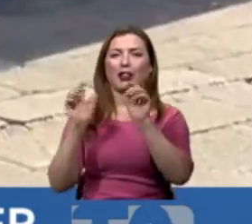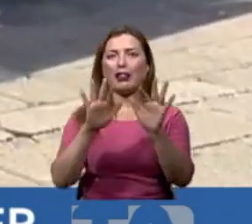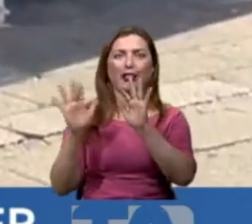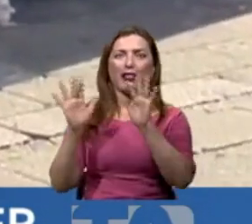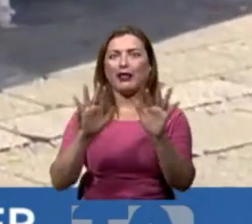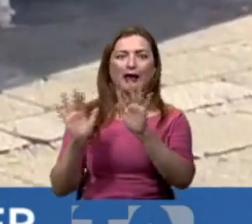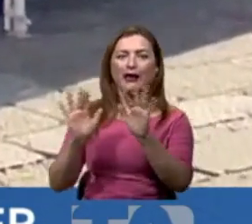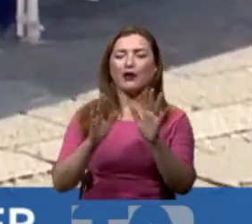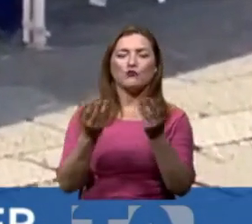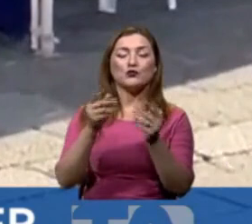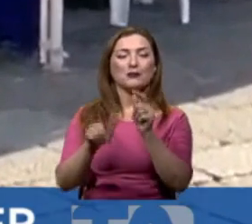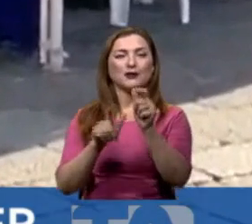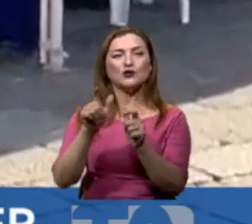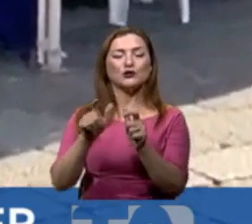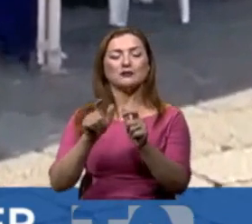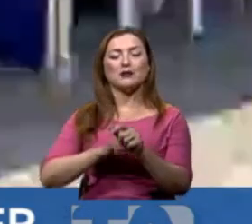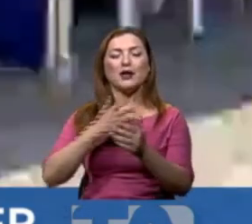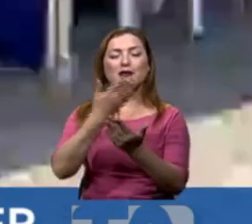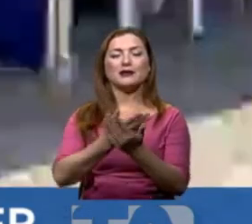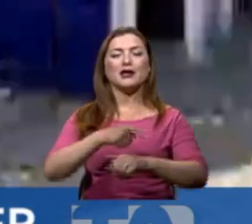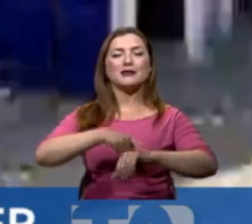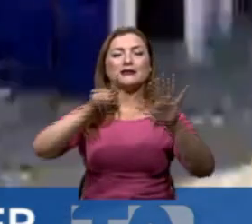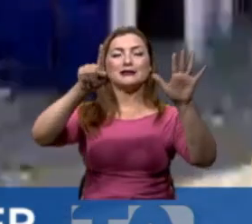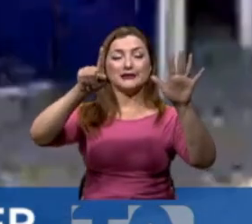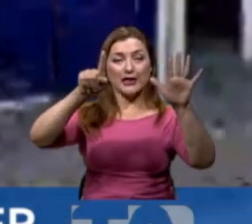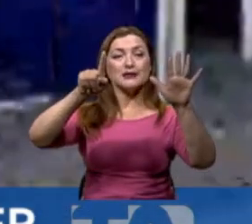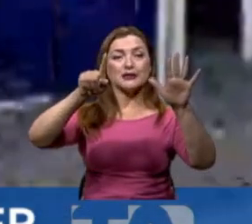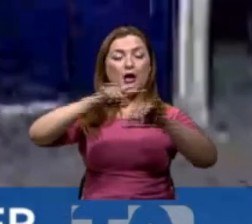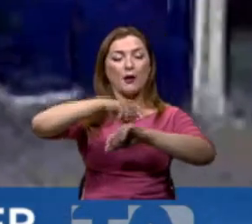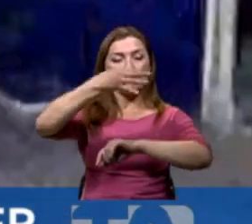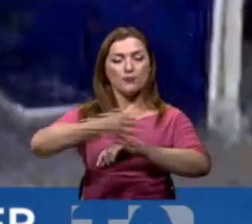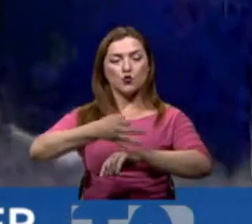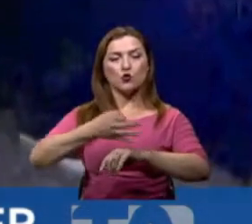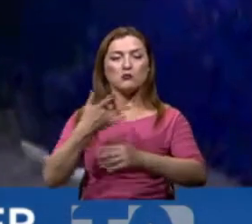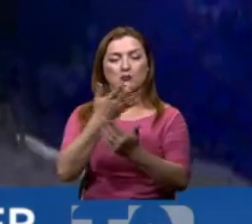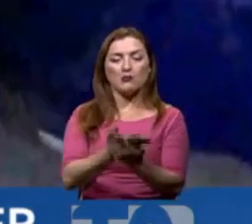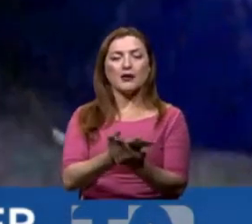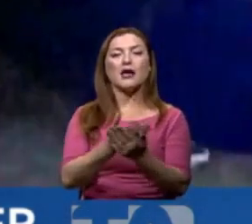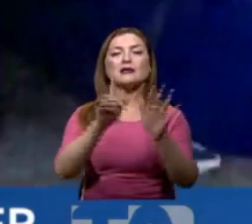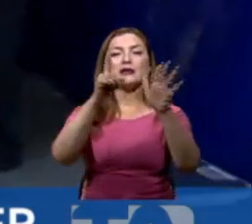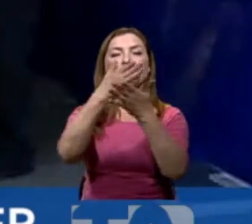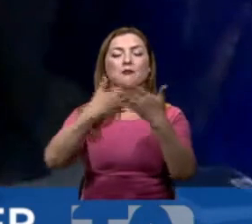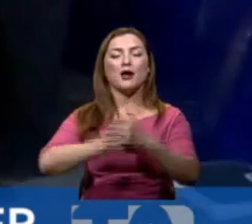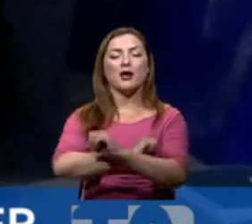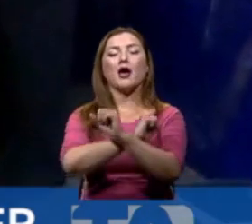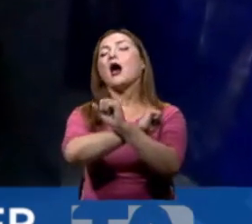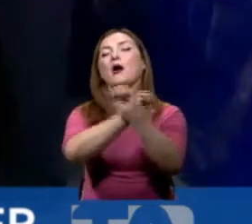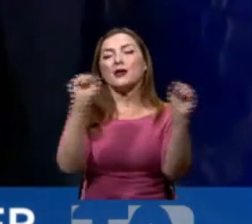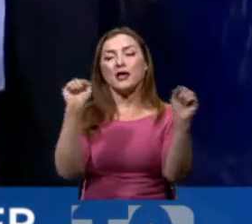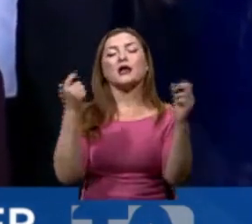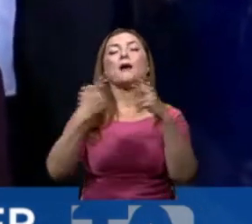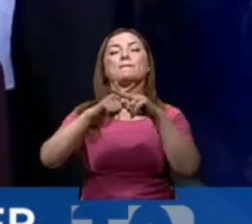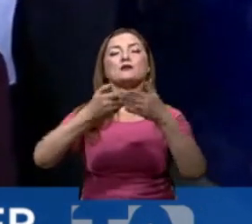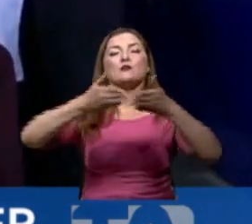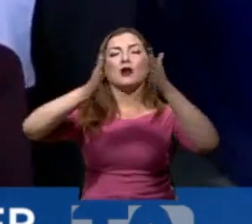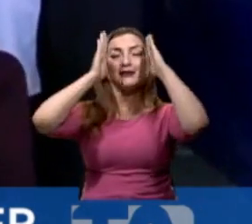la mañana. Nosotros estamos desde las 6:00 a.m, 6:30 empezaron ya nuestros doctores, nuestras doctoras, odontólogos a atender,